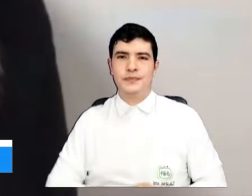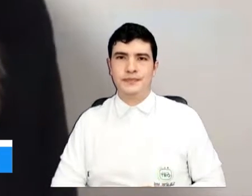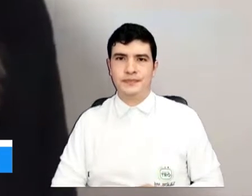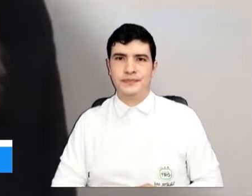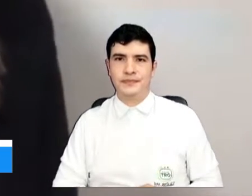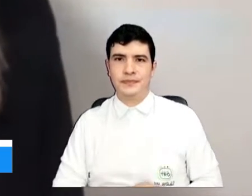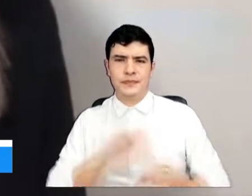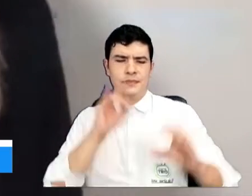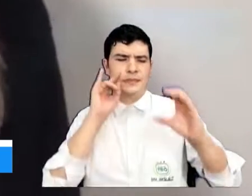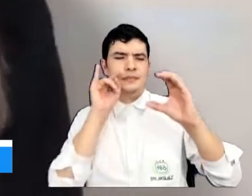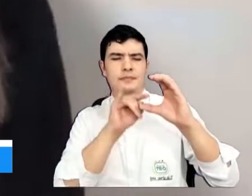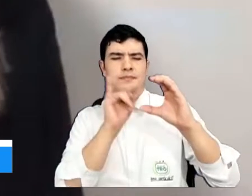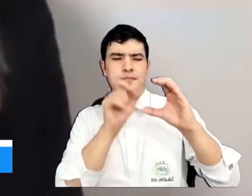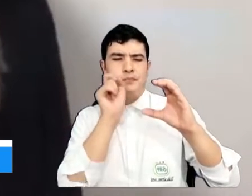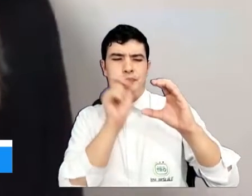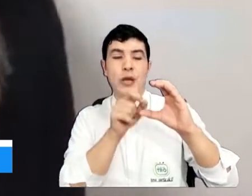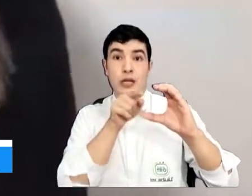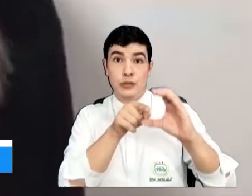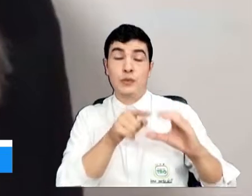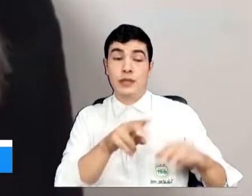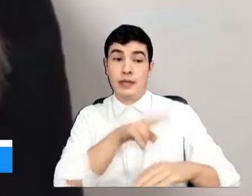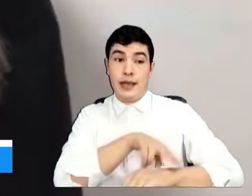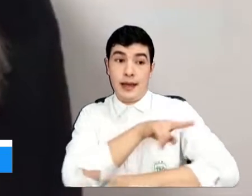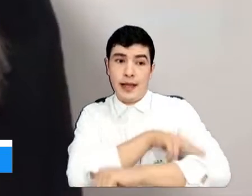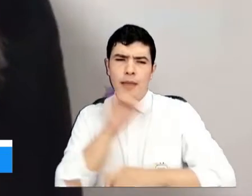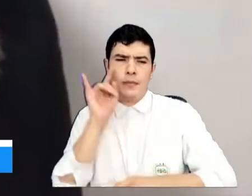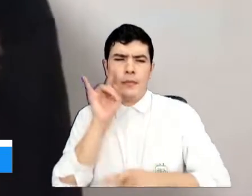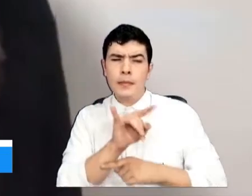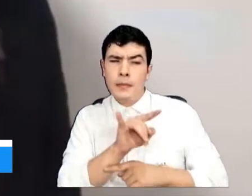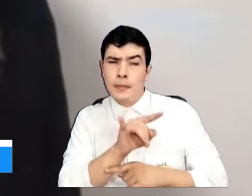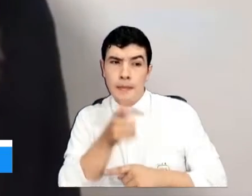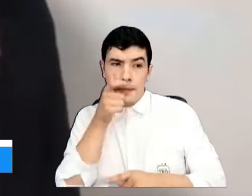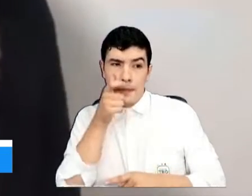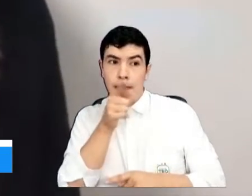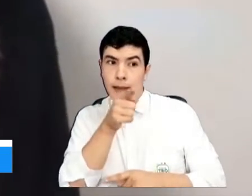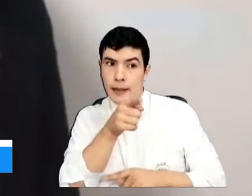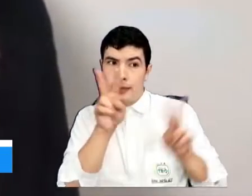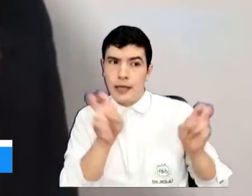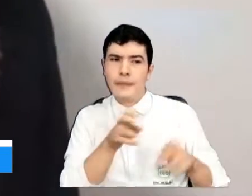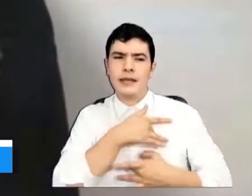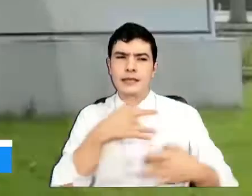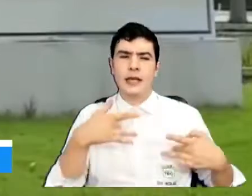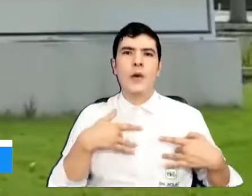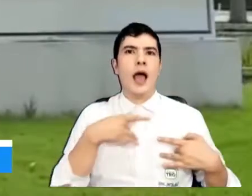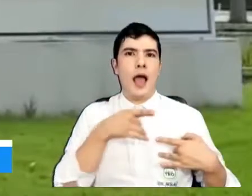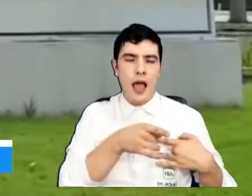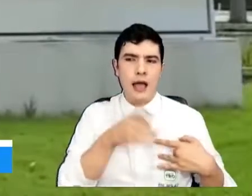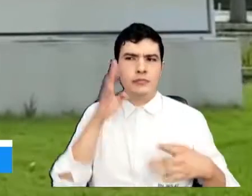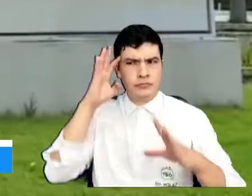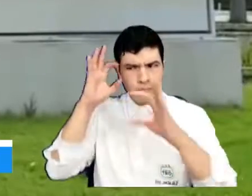al patrimonio público. En Cúcuta, municipio del norte de Santander, hay denuncias sobre este tema.